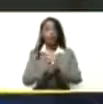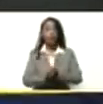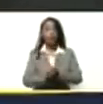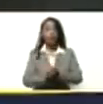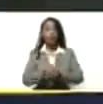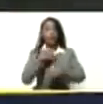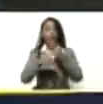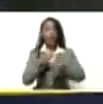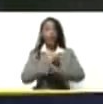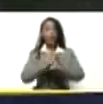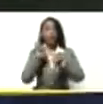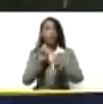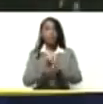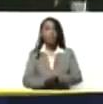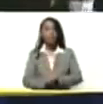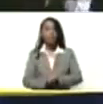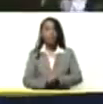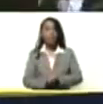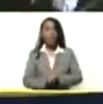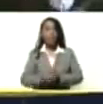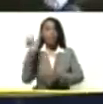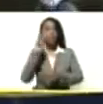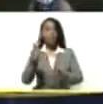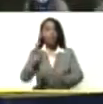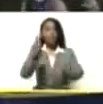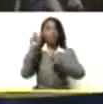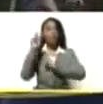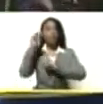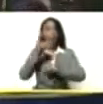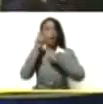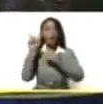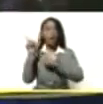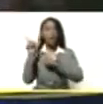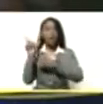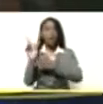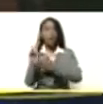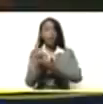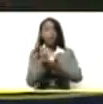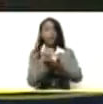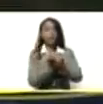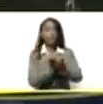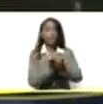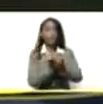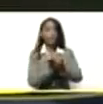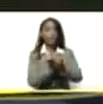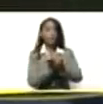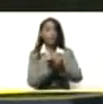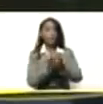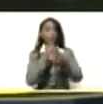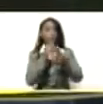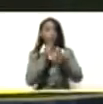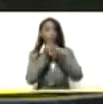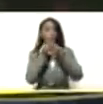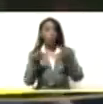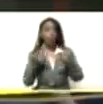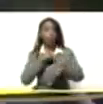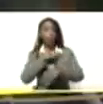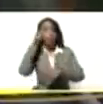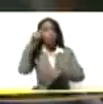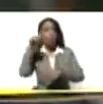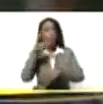entonces cuando venezuela asuma también ese récord regular de nuestro pueblo también en una